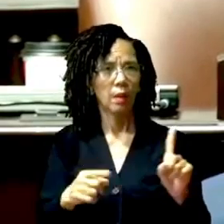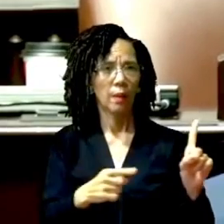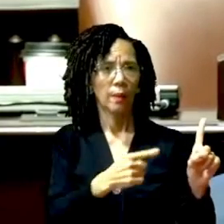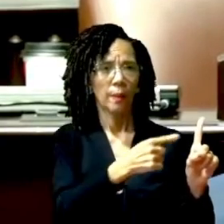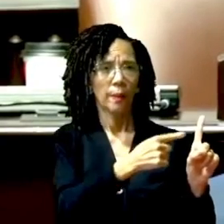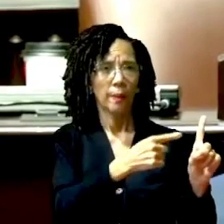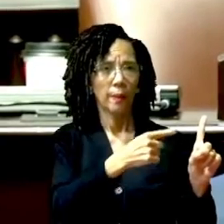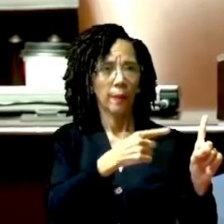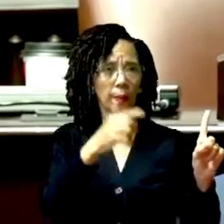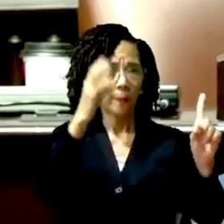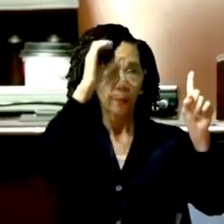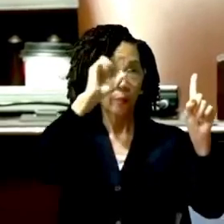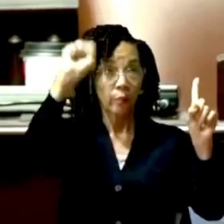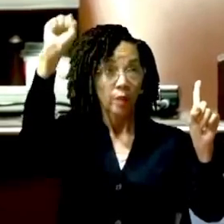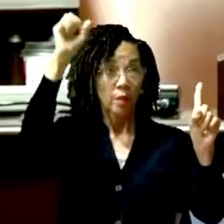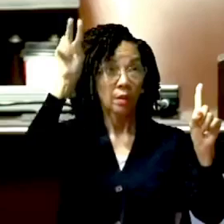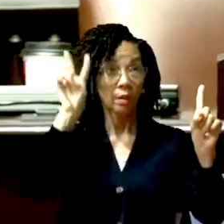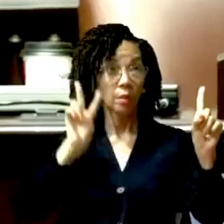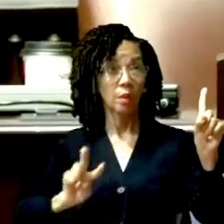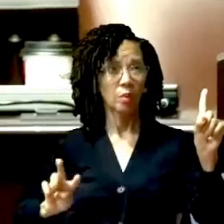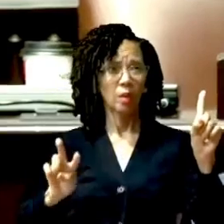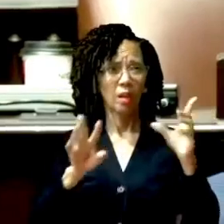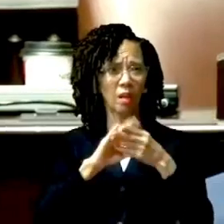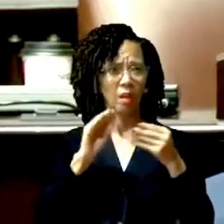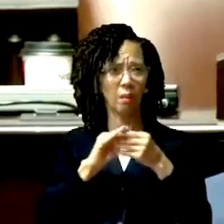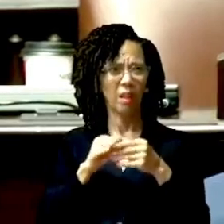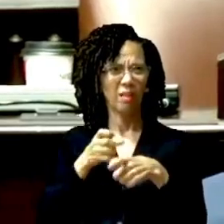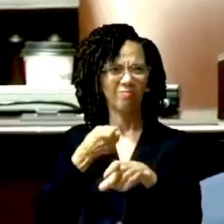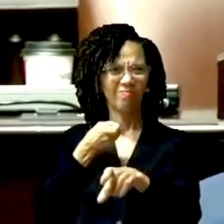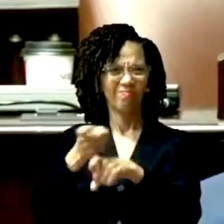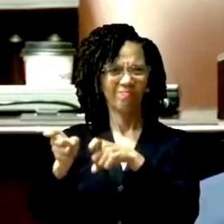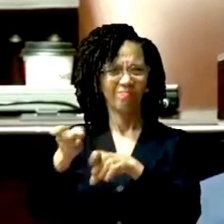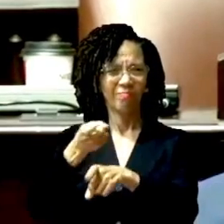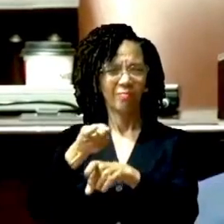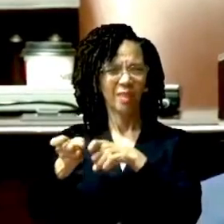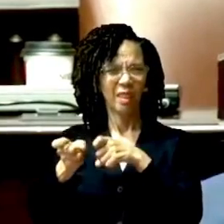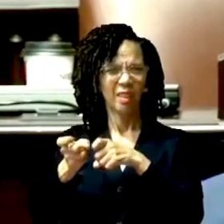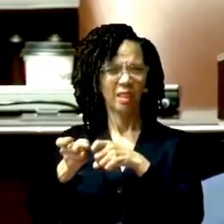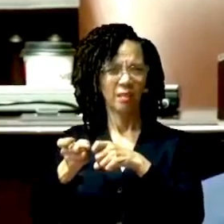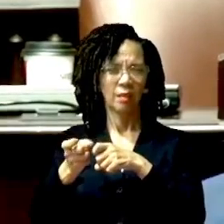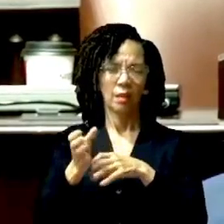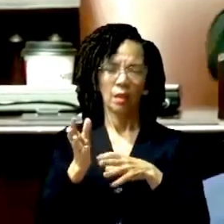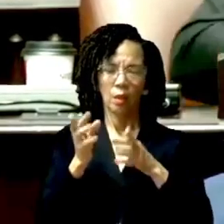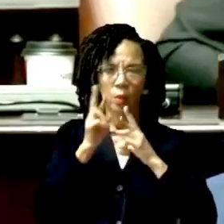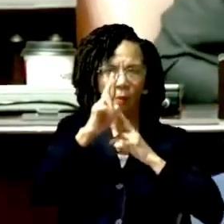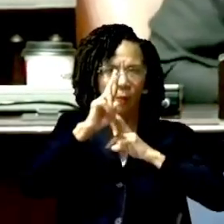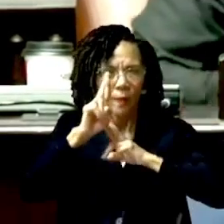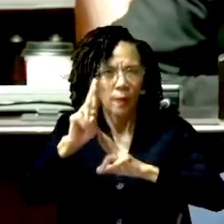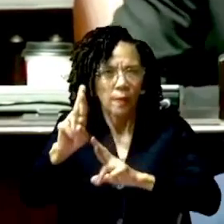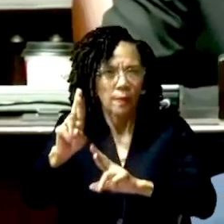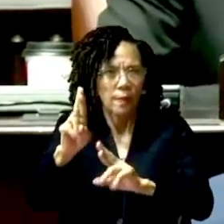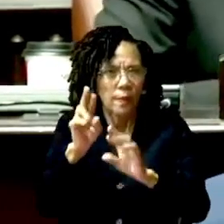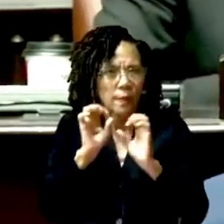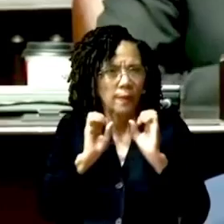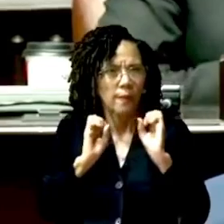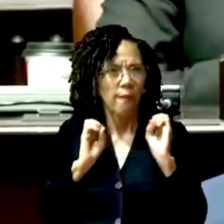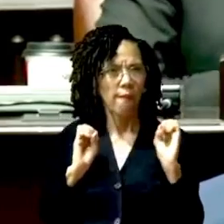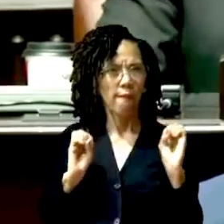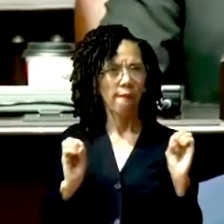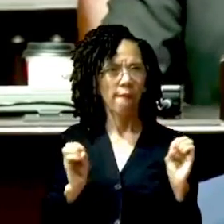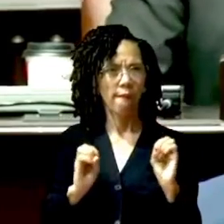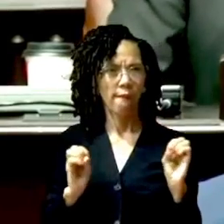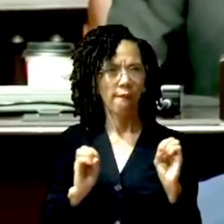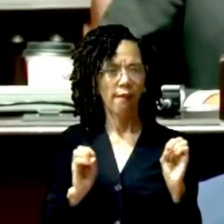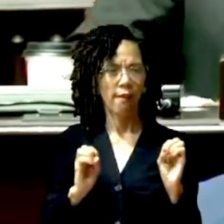que quiere. Y ya Gustavo Sánchez decía ahorita, y tengo que contradecirlo también a él, de que se puso